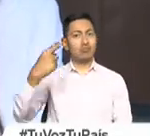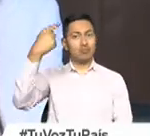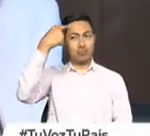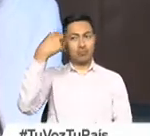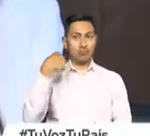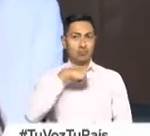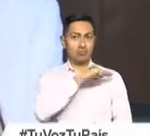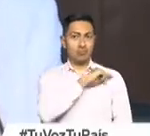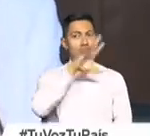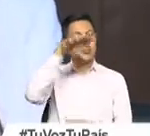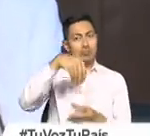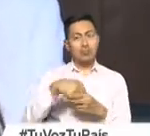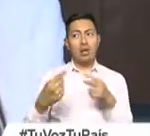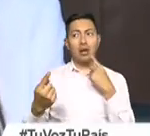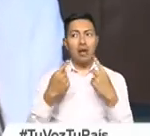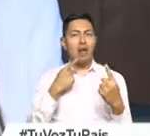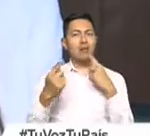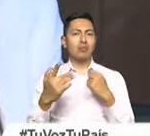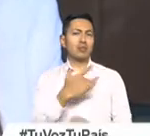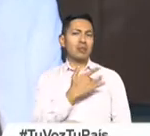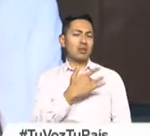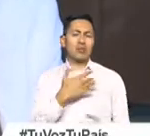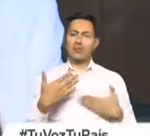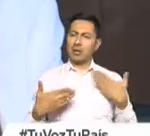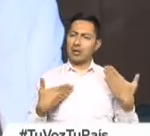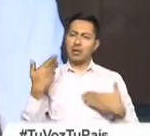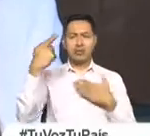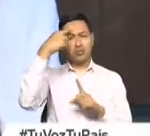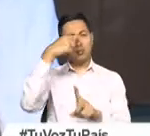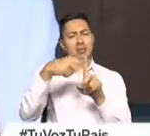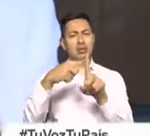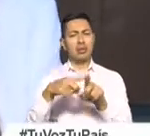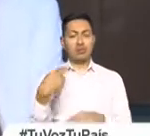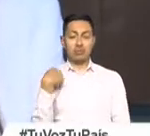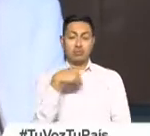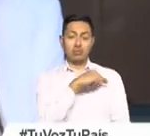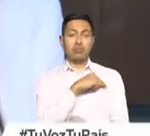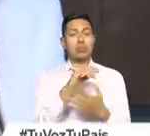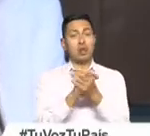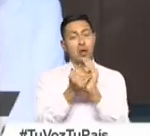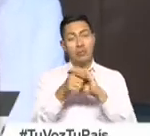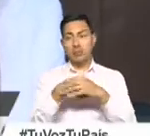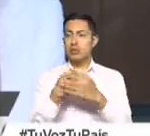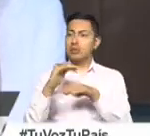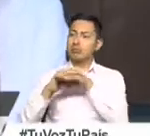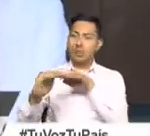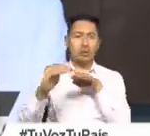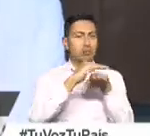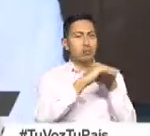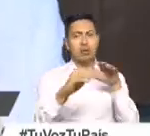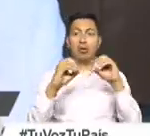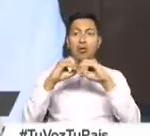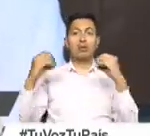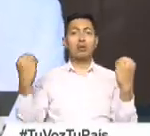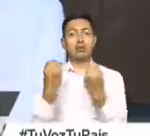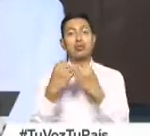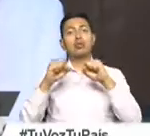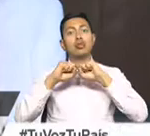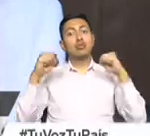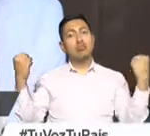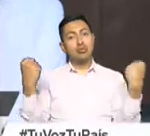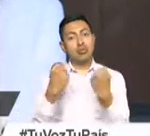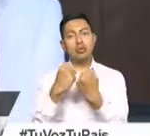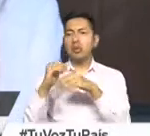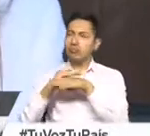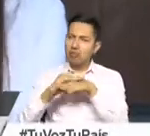del diálogo, nos sentimos satisfechos y aprovechamos este espacio para invitar a todas las organizaciones sociales, a todas